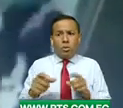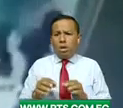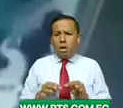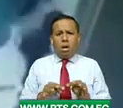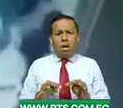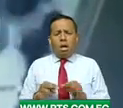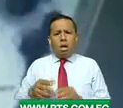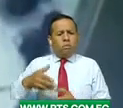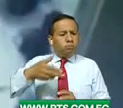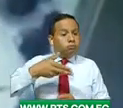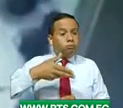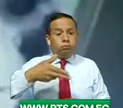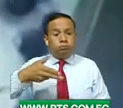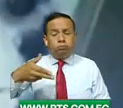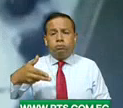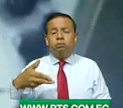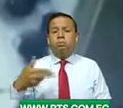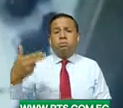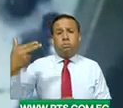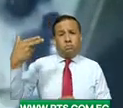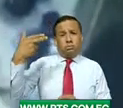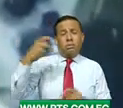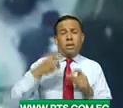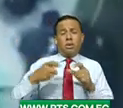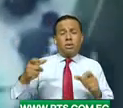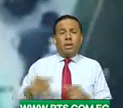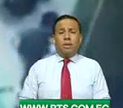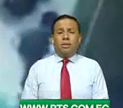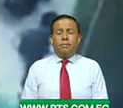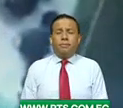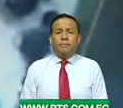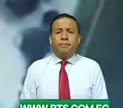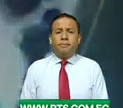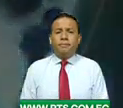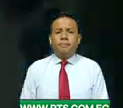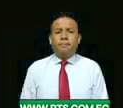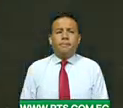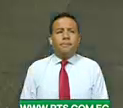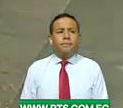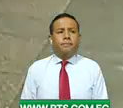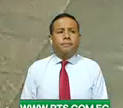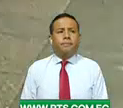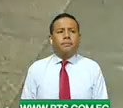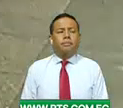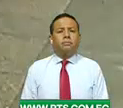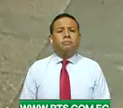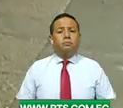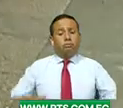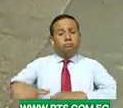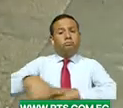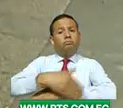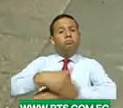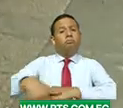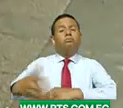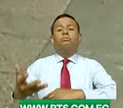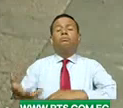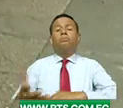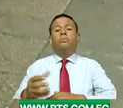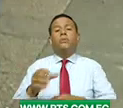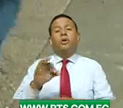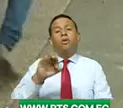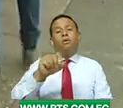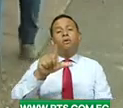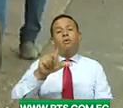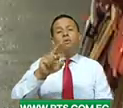de fuego en la mano. Por ocurrió en la calle principal de la Ciudadela La Florida, en el norte